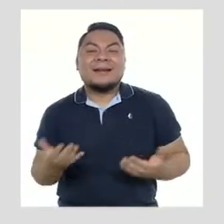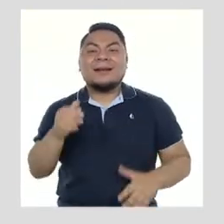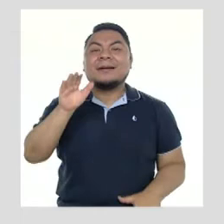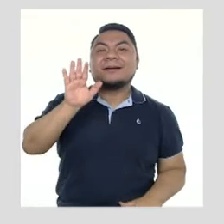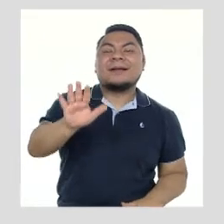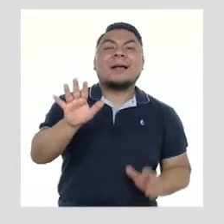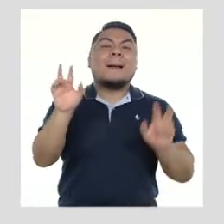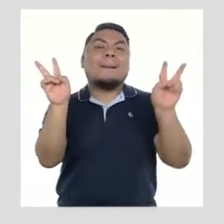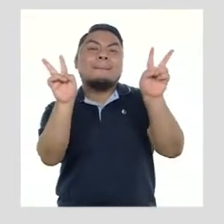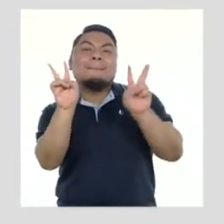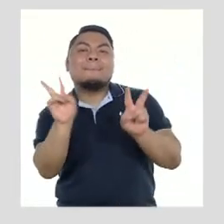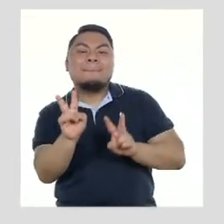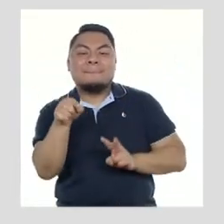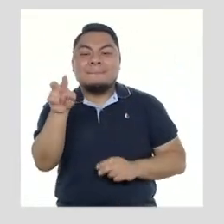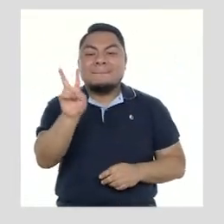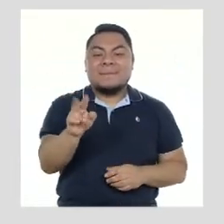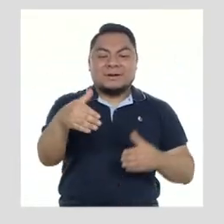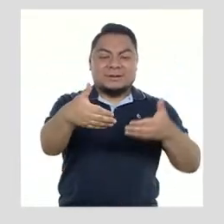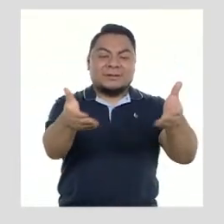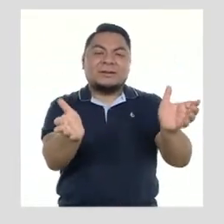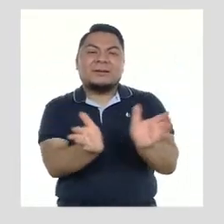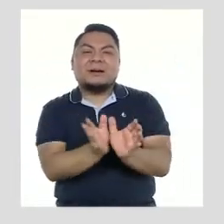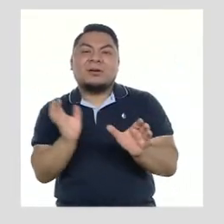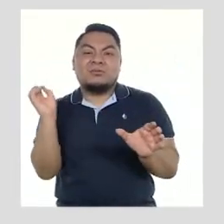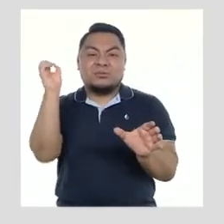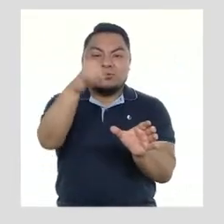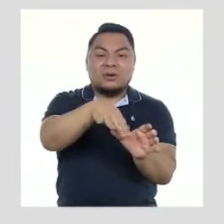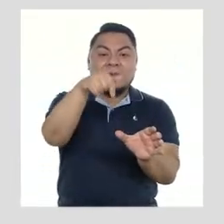Al verde lo que podemos